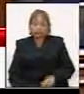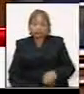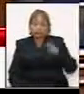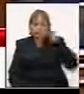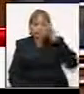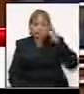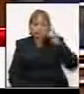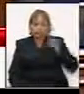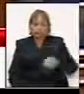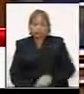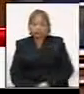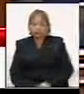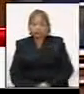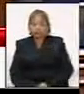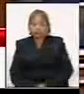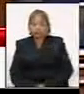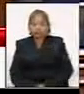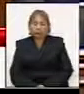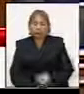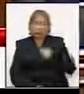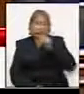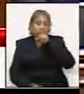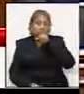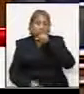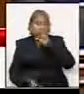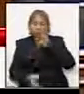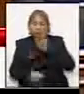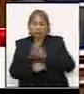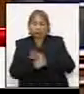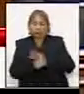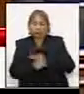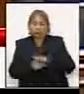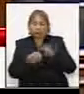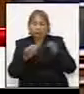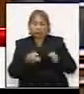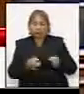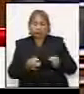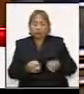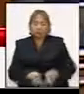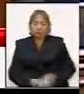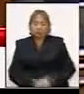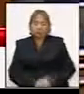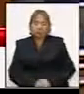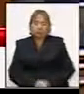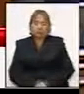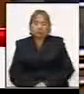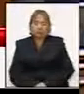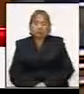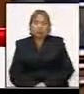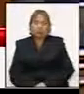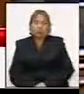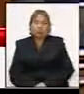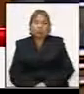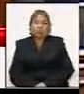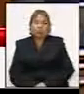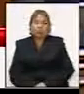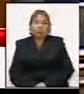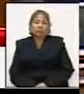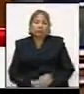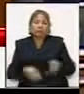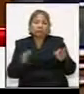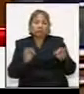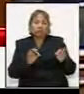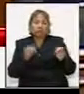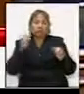esta iniciativa y que su cumplimiento se haga de acuerdo a la meritocracia y